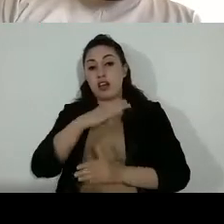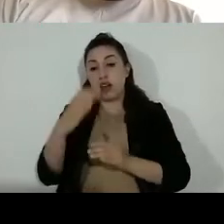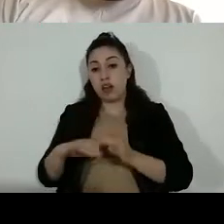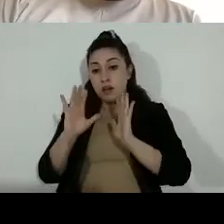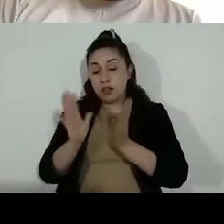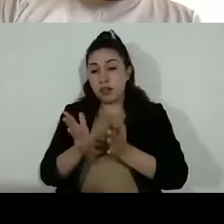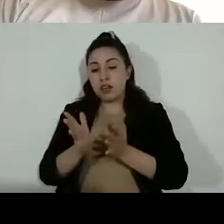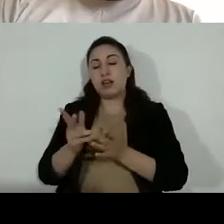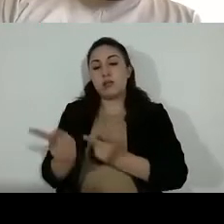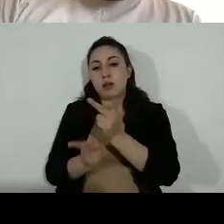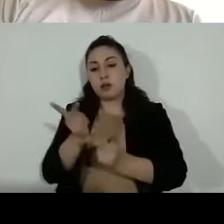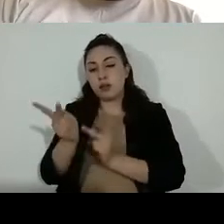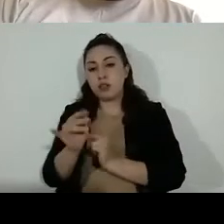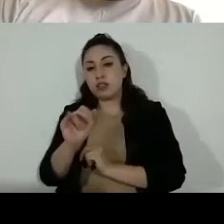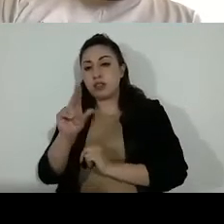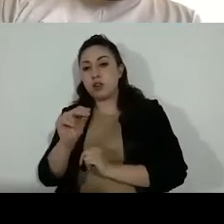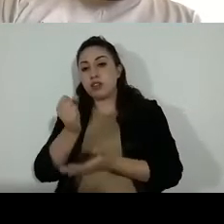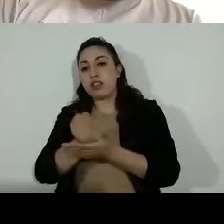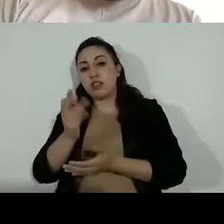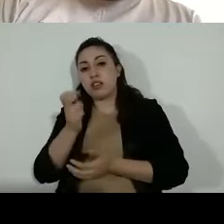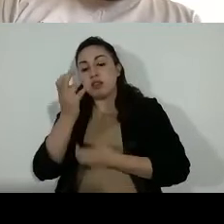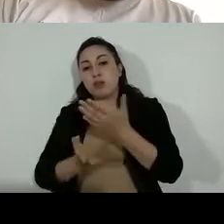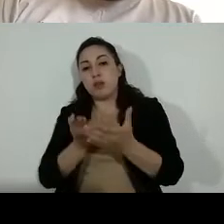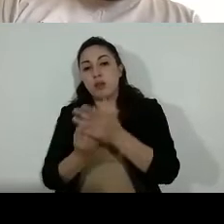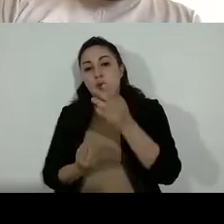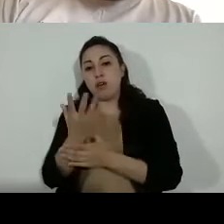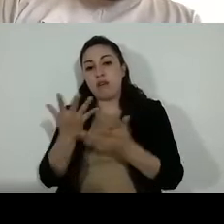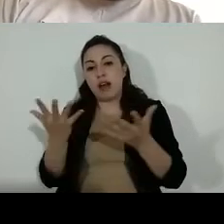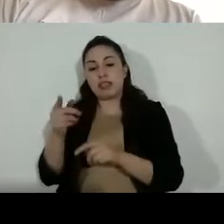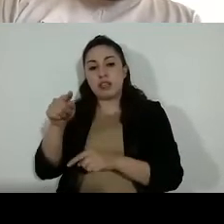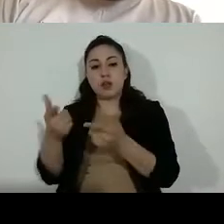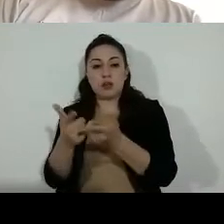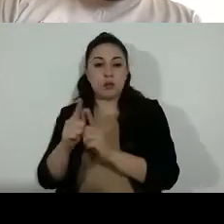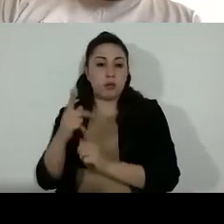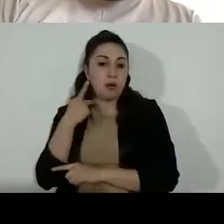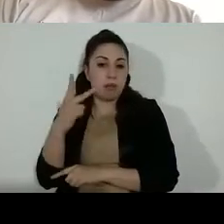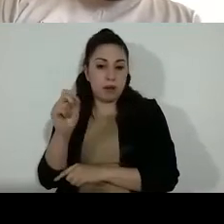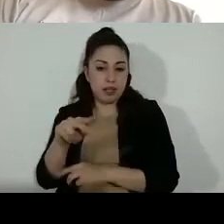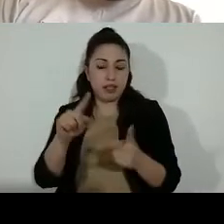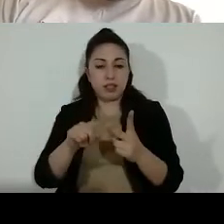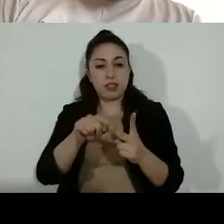votara las propuestas de los compañeros que acaban de